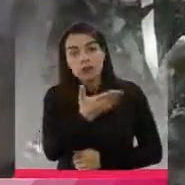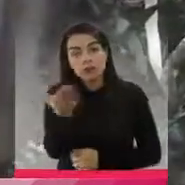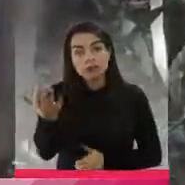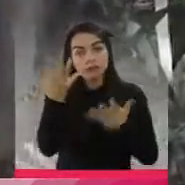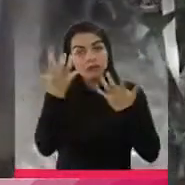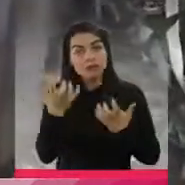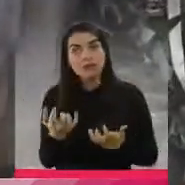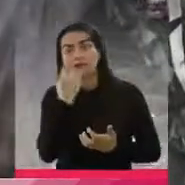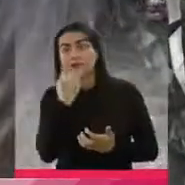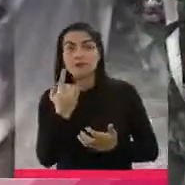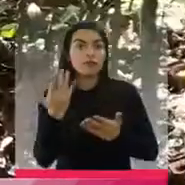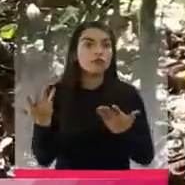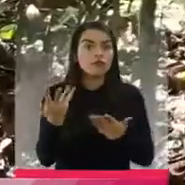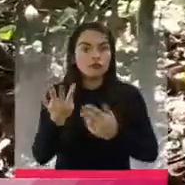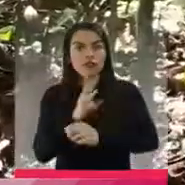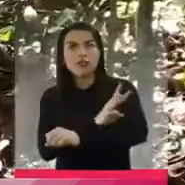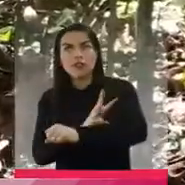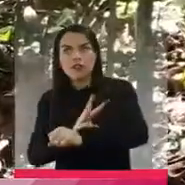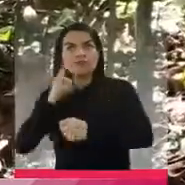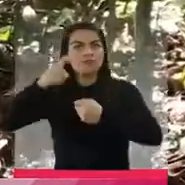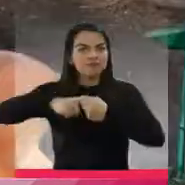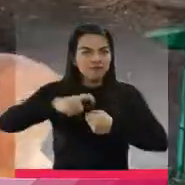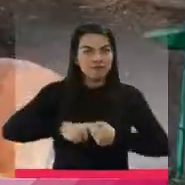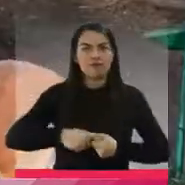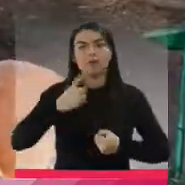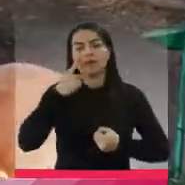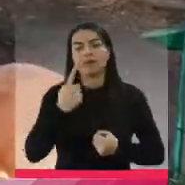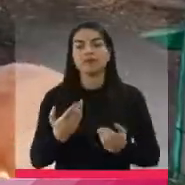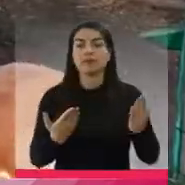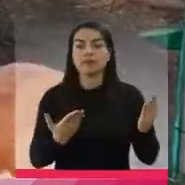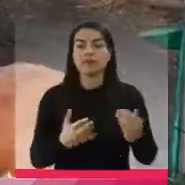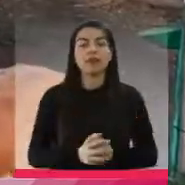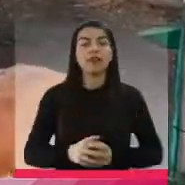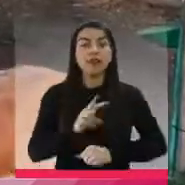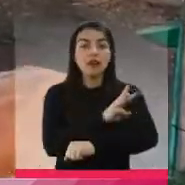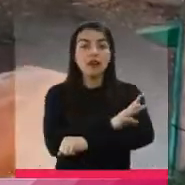inscribir sus proyectos en la página www.fondoemprender.com.